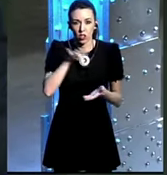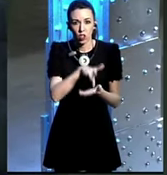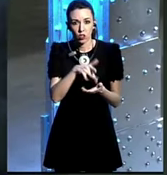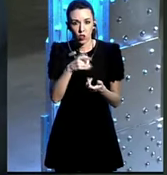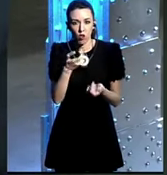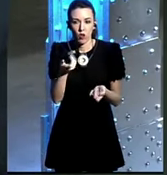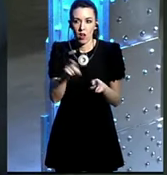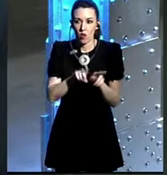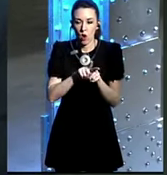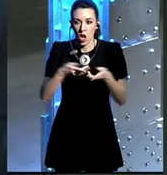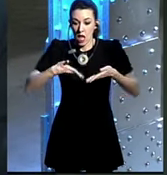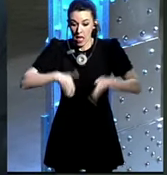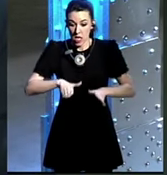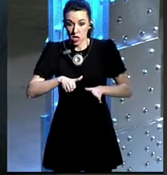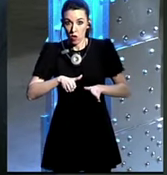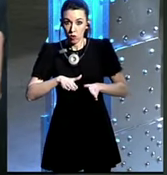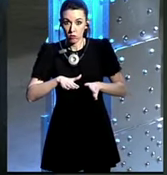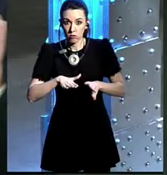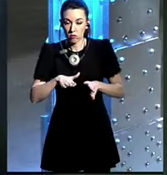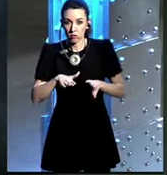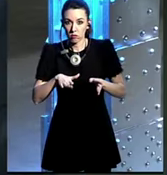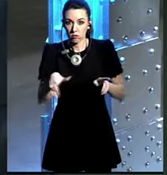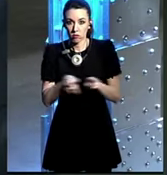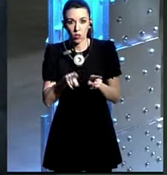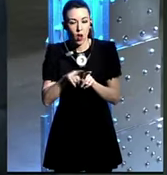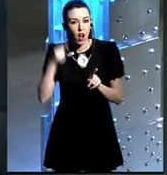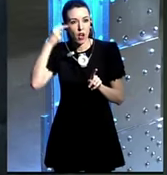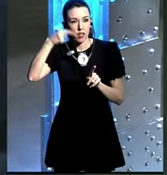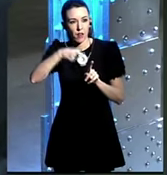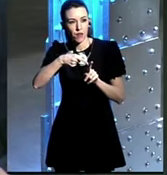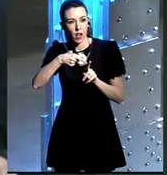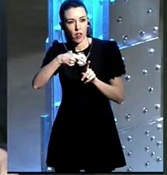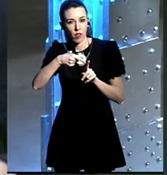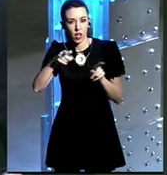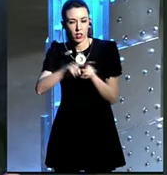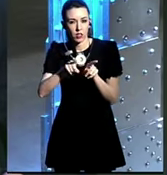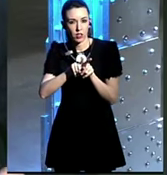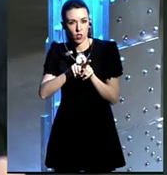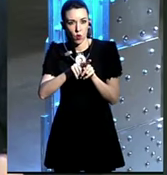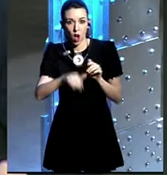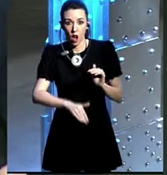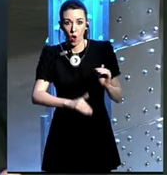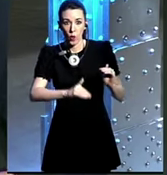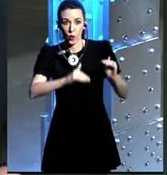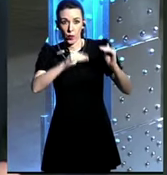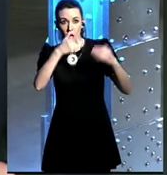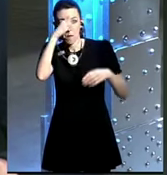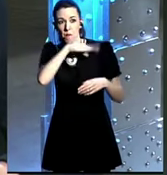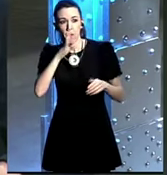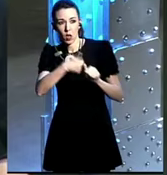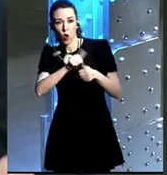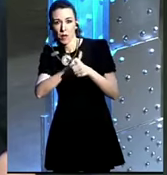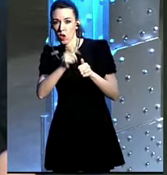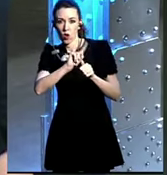el hijo sus referencias no las construye verticalmente en relación a sus padres,